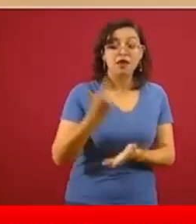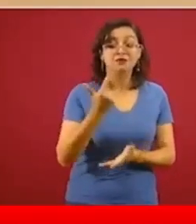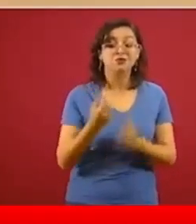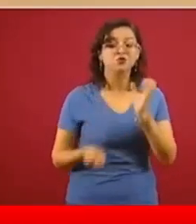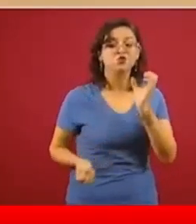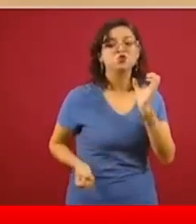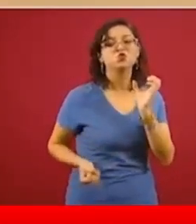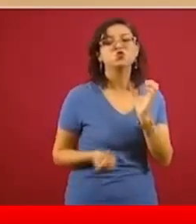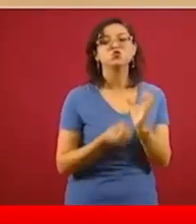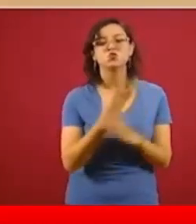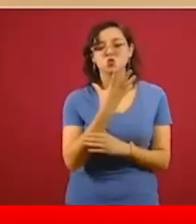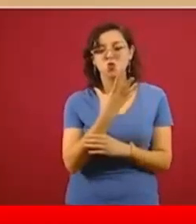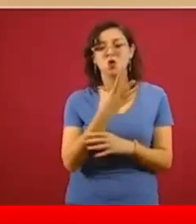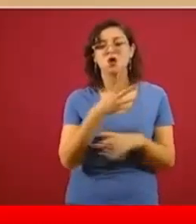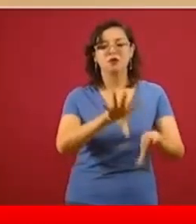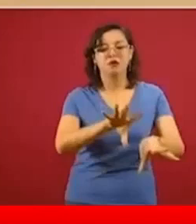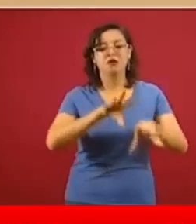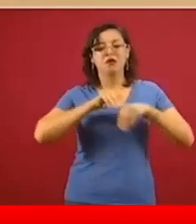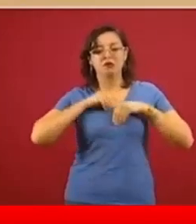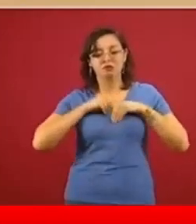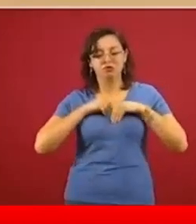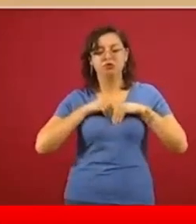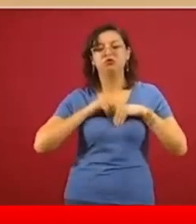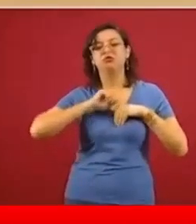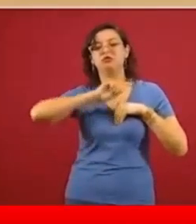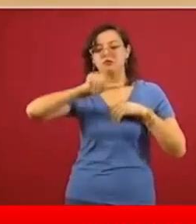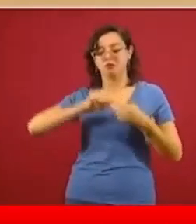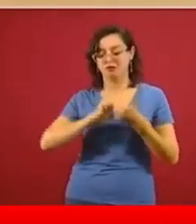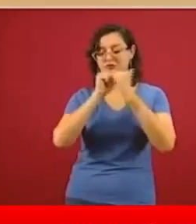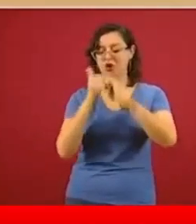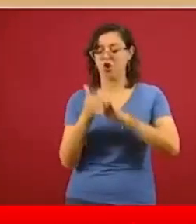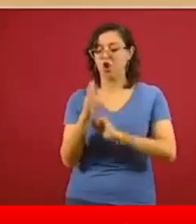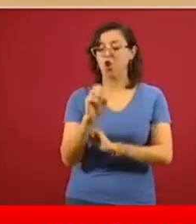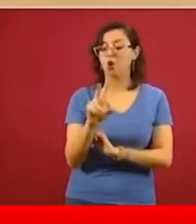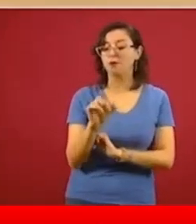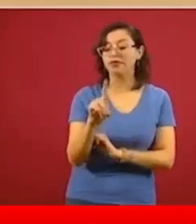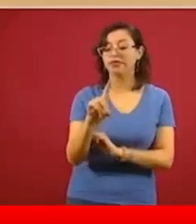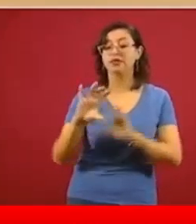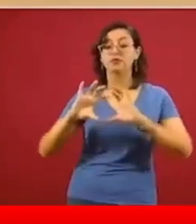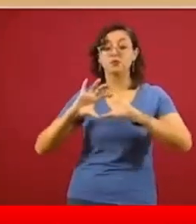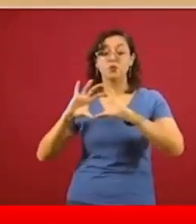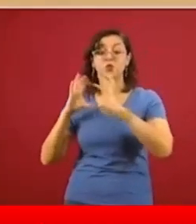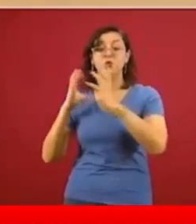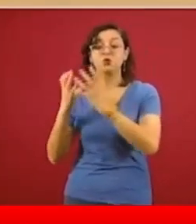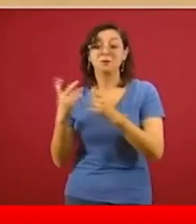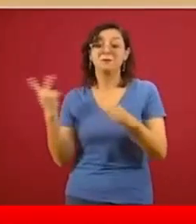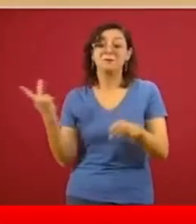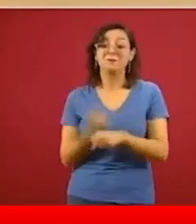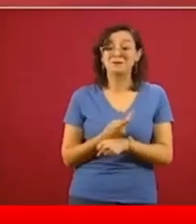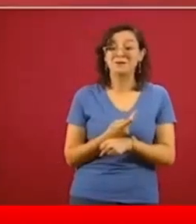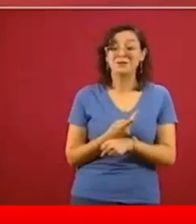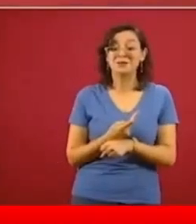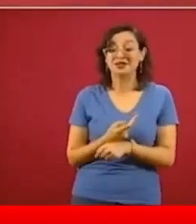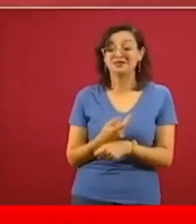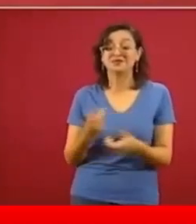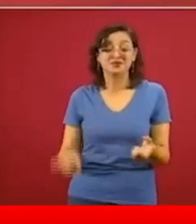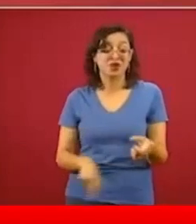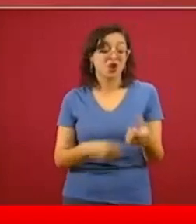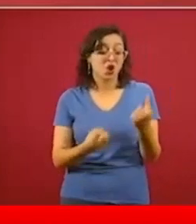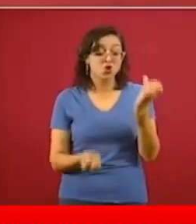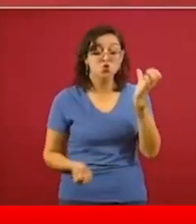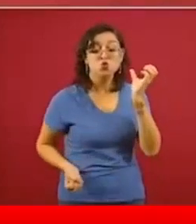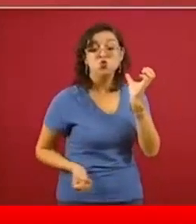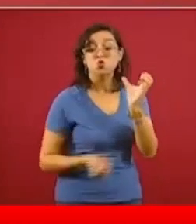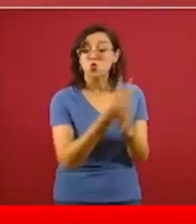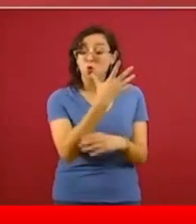si tenemos la enfermedad que produce el kobe en todo el mundo este tipo de enfermedades nuevas que se les llama emergentes